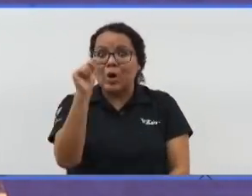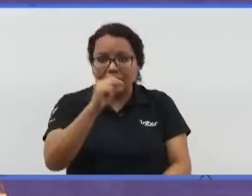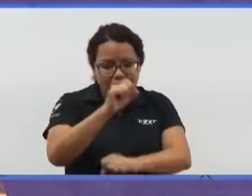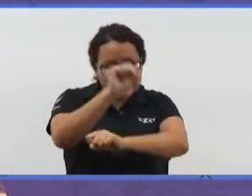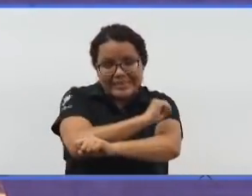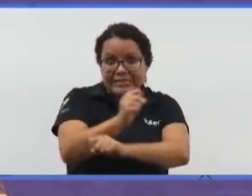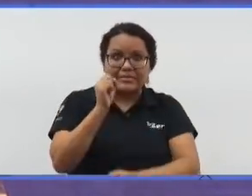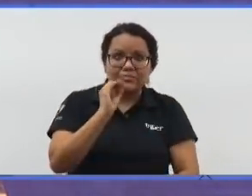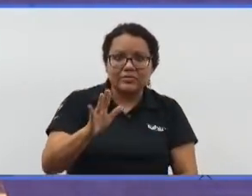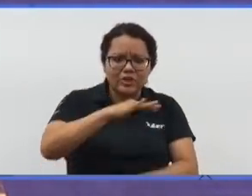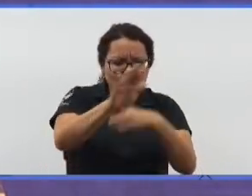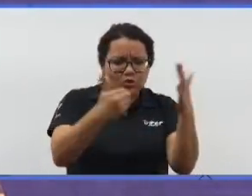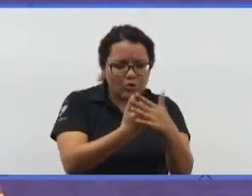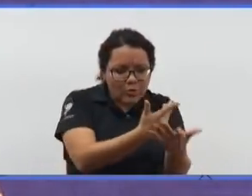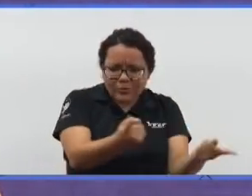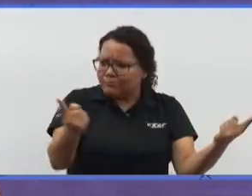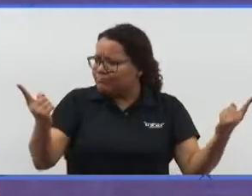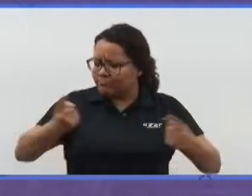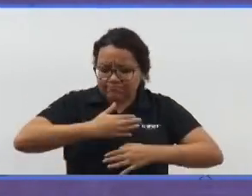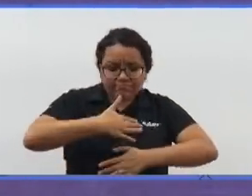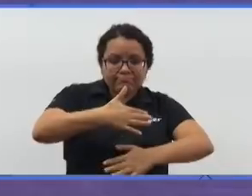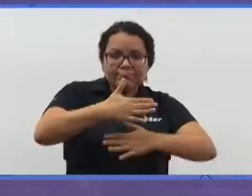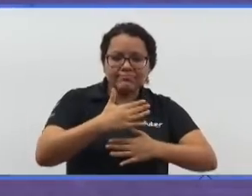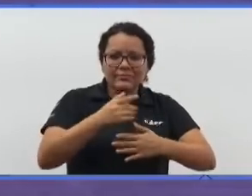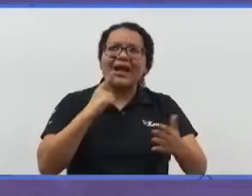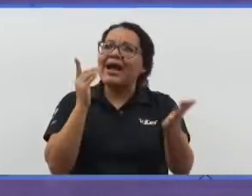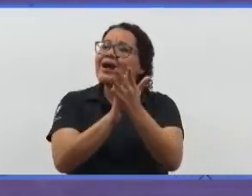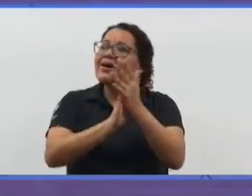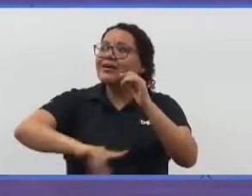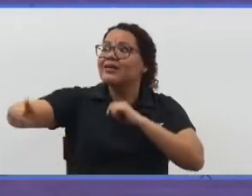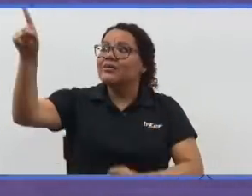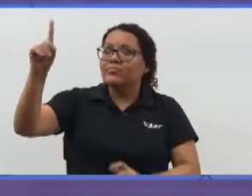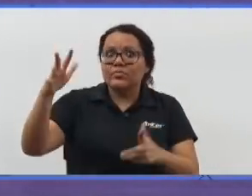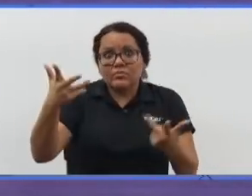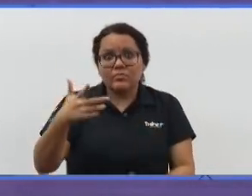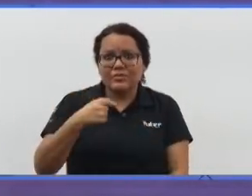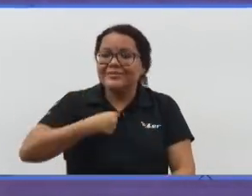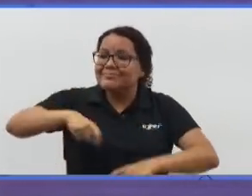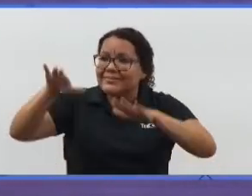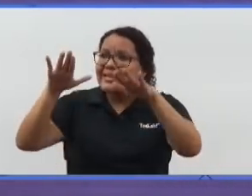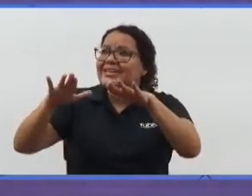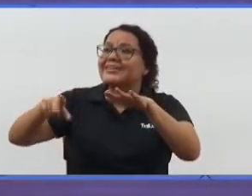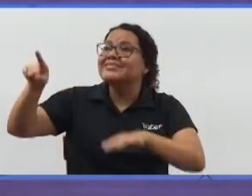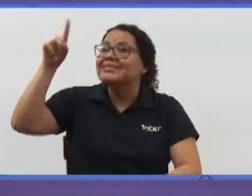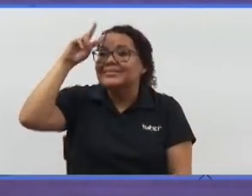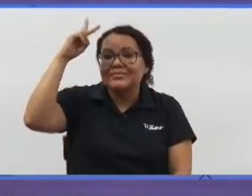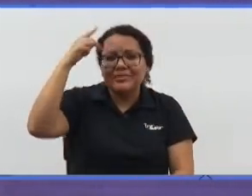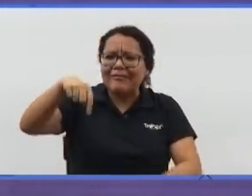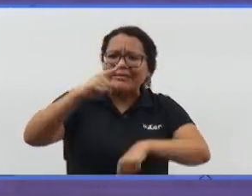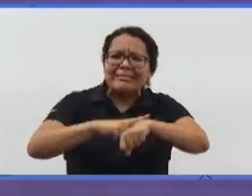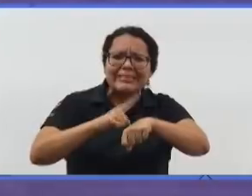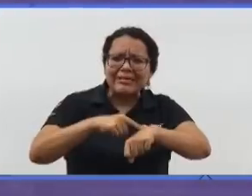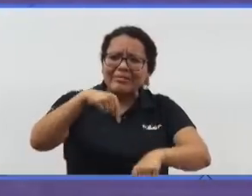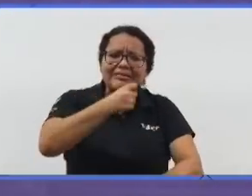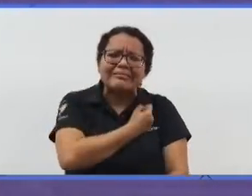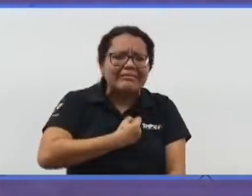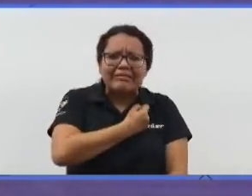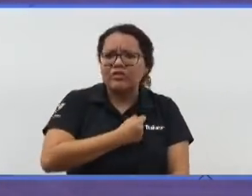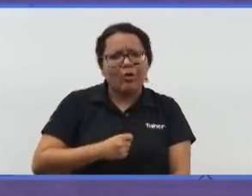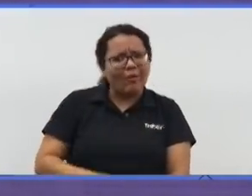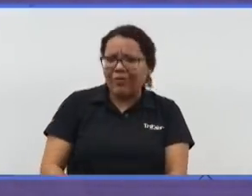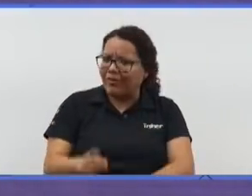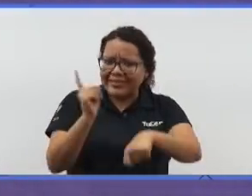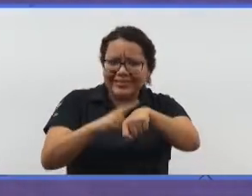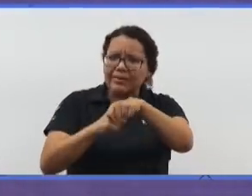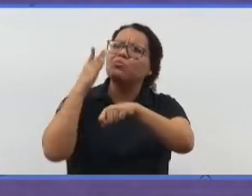alabe al señor porque nuestra gratitud no es por nuestra situación presente es por nuestra situación eterna